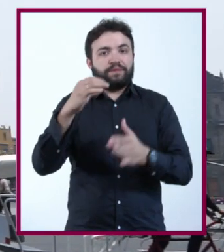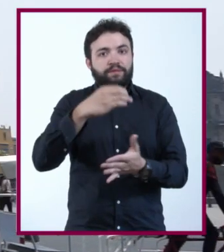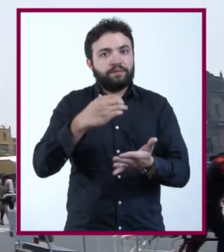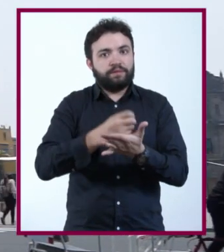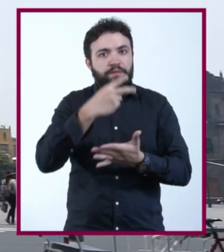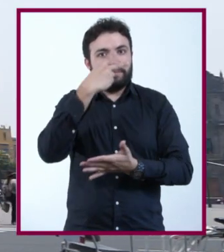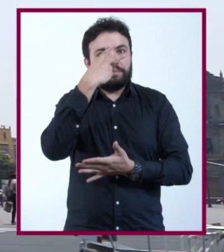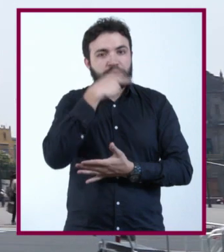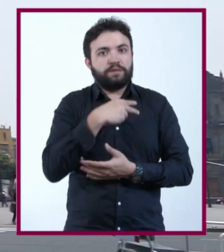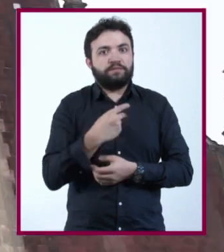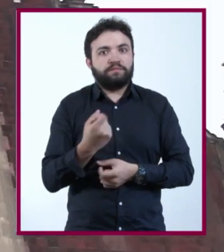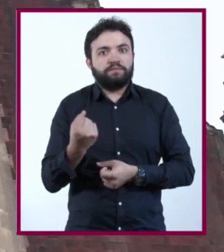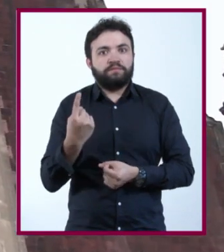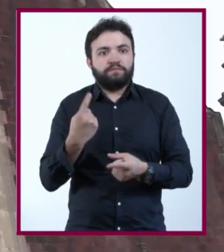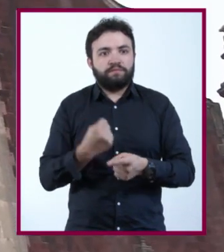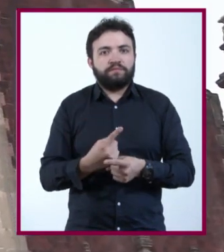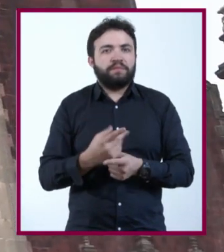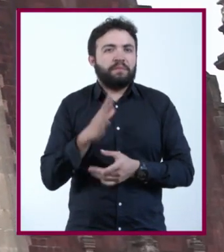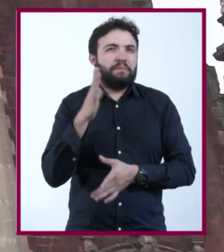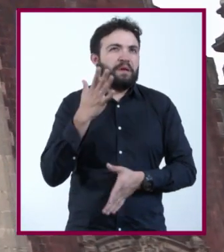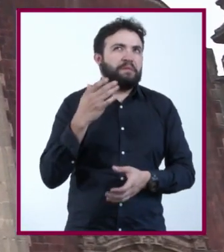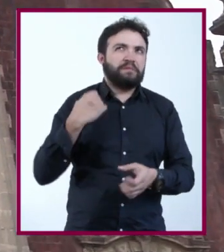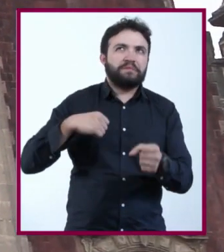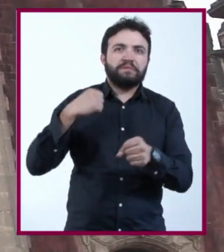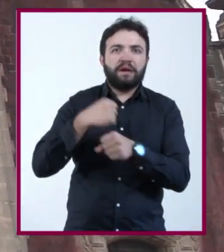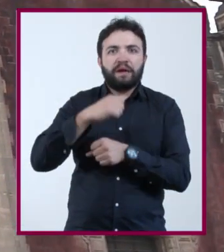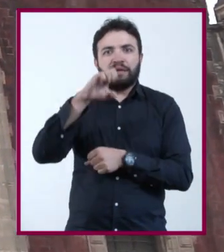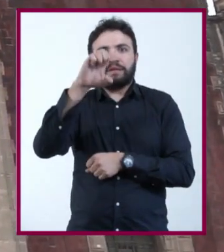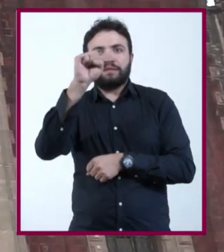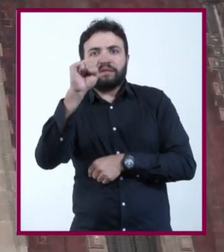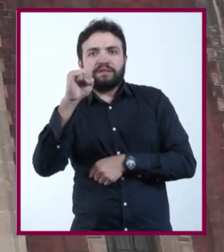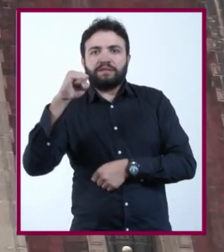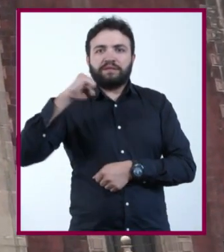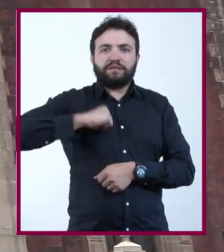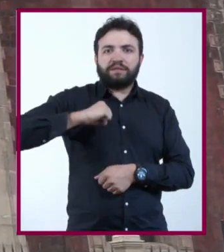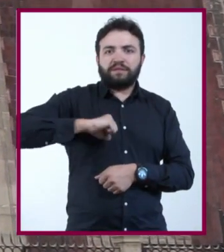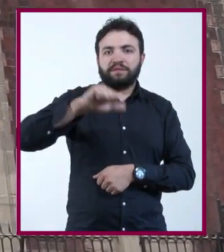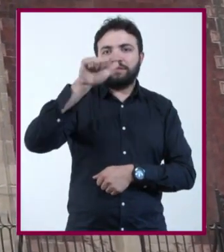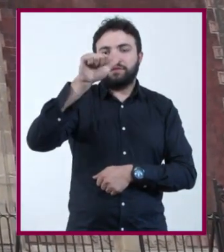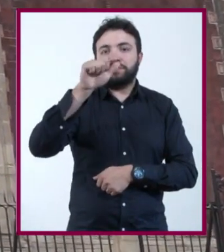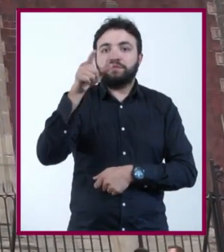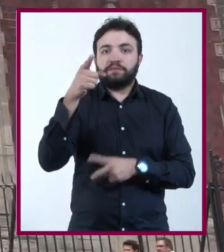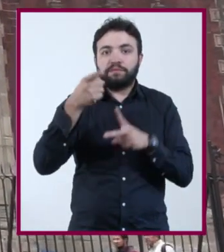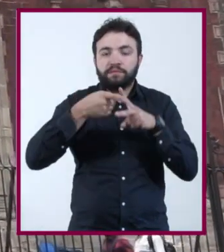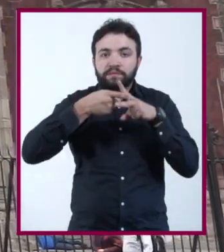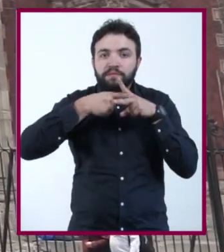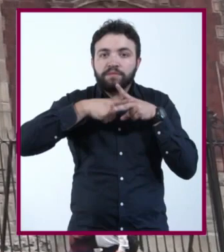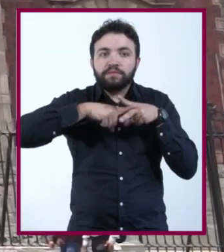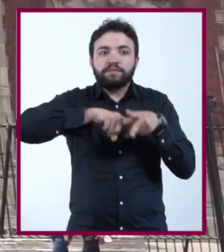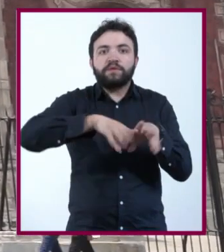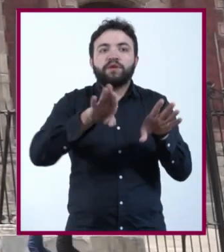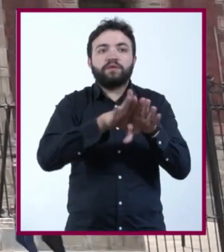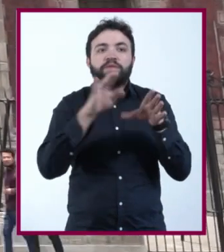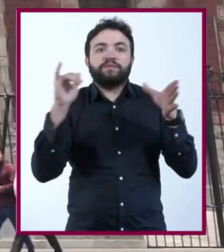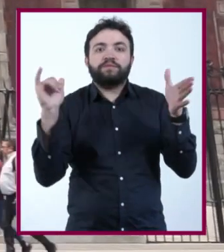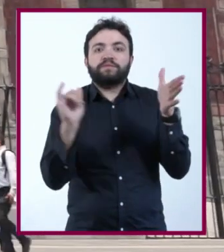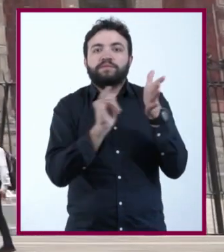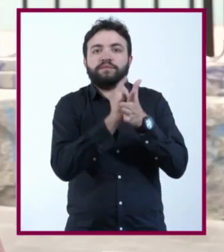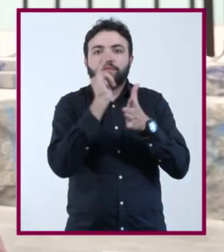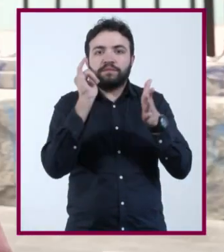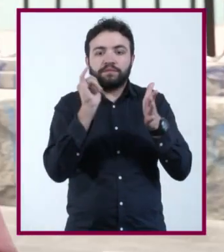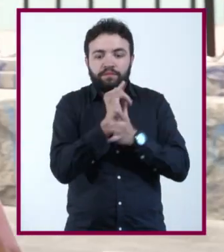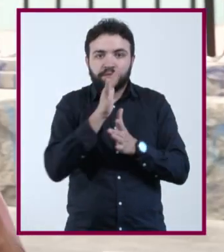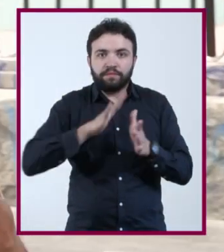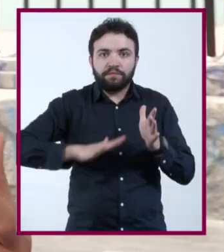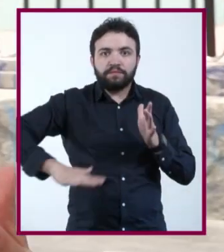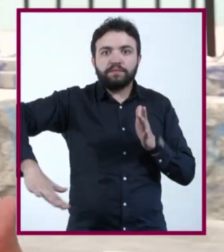nuestra ciudad. Nos tendríamos que remontar a los años 60 del siglo XVI, cuando comenzaron a construirse